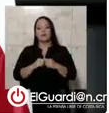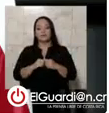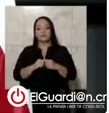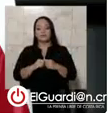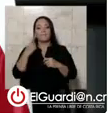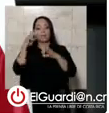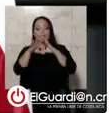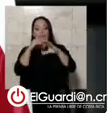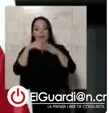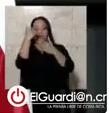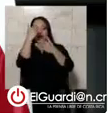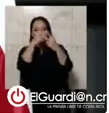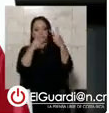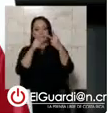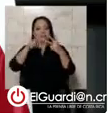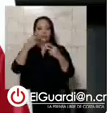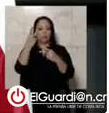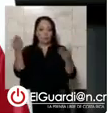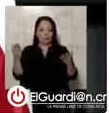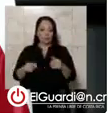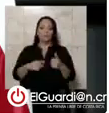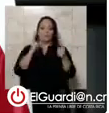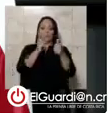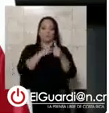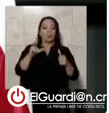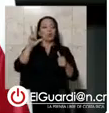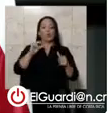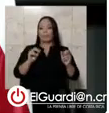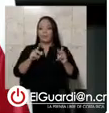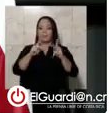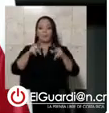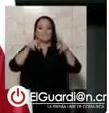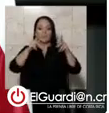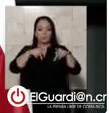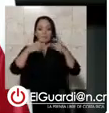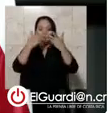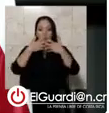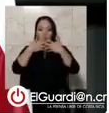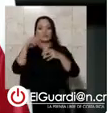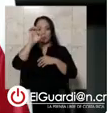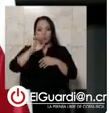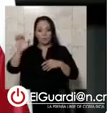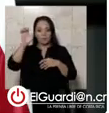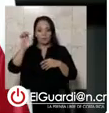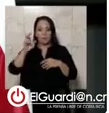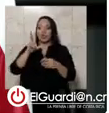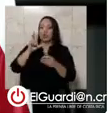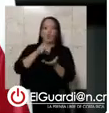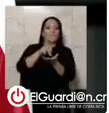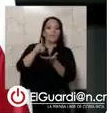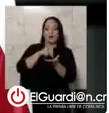ocupan 2 cosas. Una que era no permitir que ciudadanos y empresas europeas evadieran